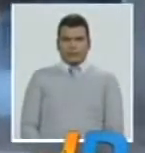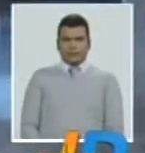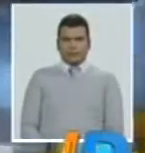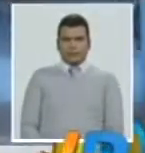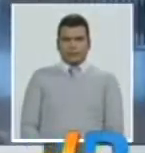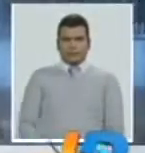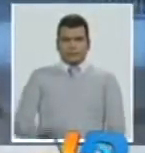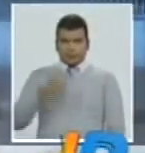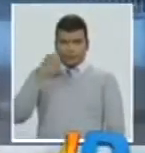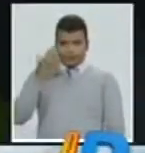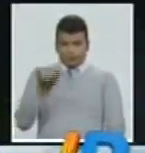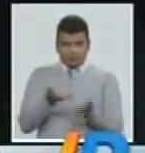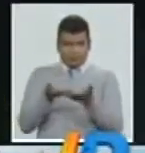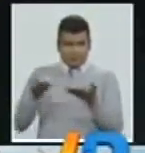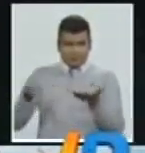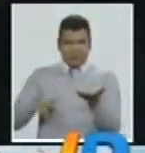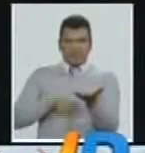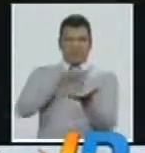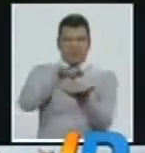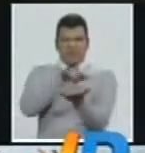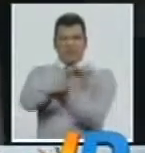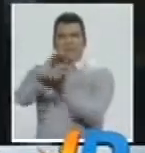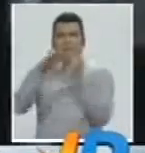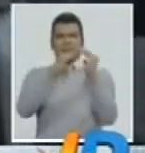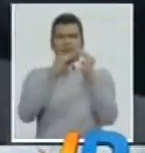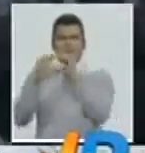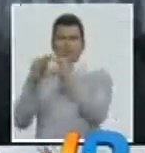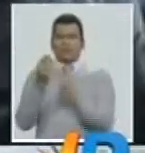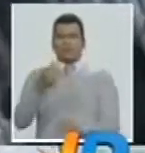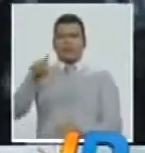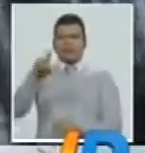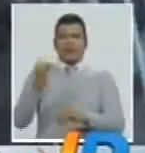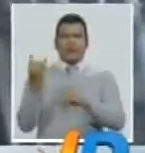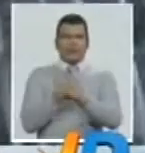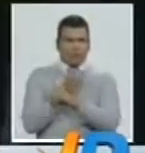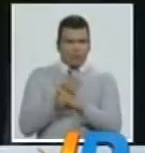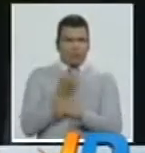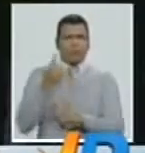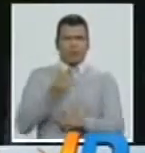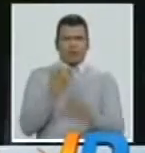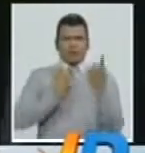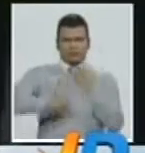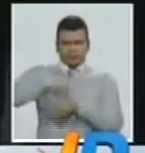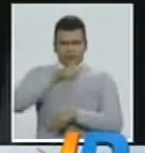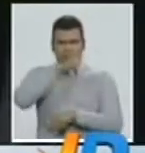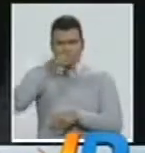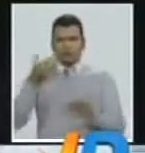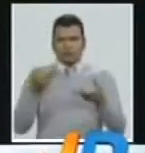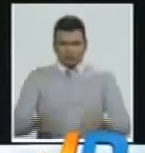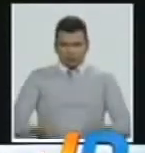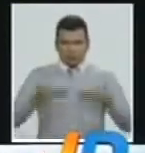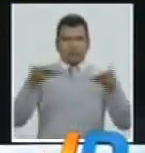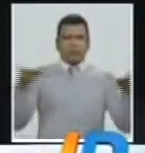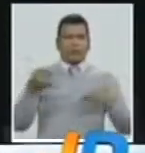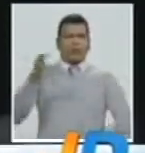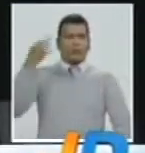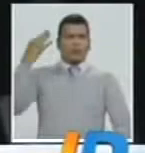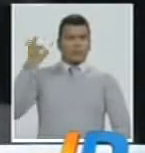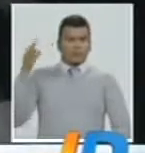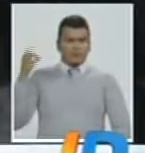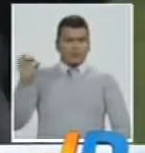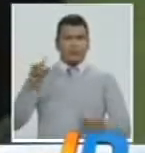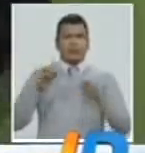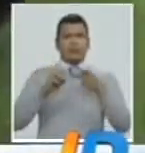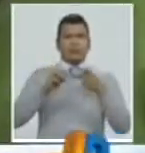De esta manera llegaron hasta las 16 residencias que eran supuestamente utilizadas como expendios de droga en Palmira y Candelaria, los hombres de la Policía Valle y